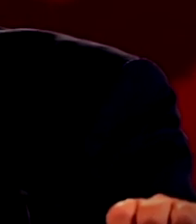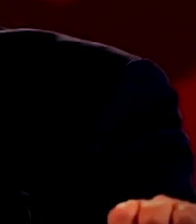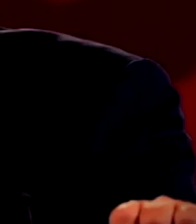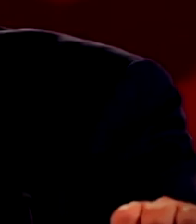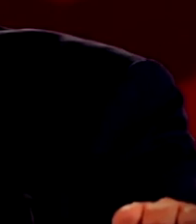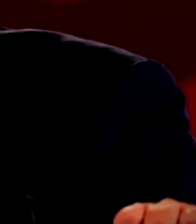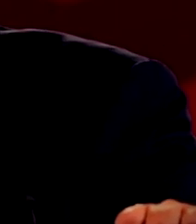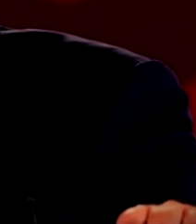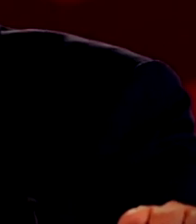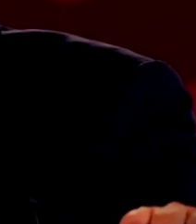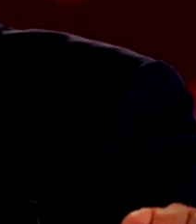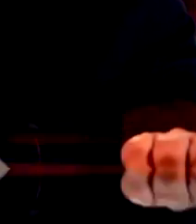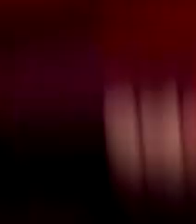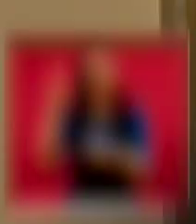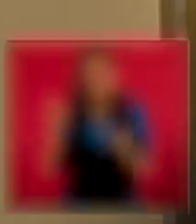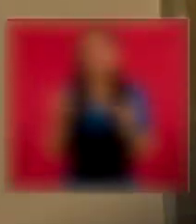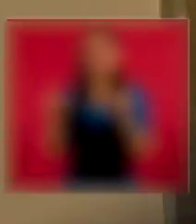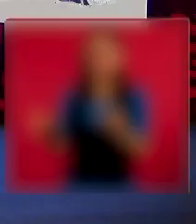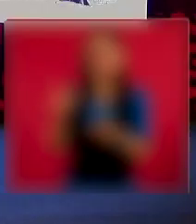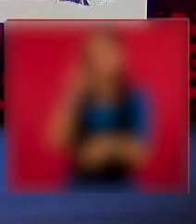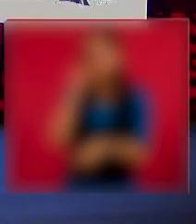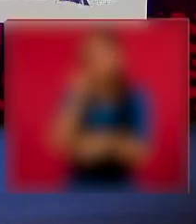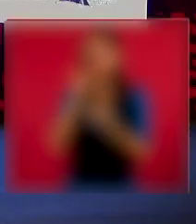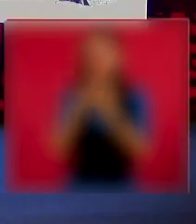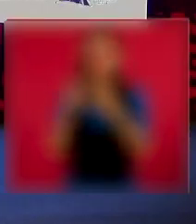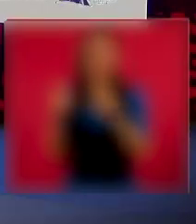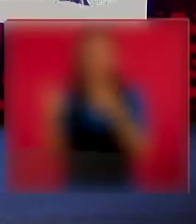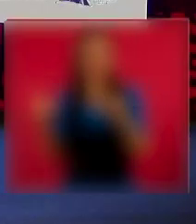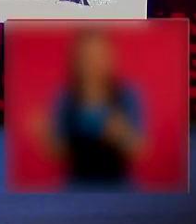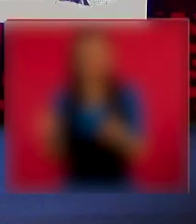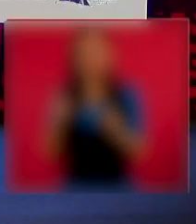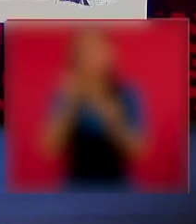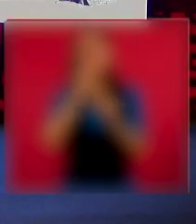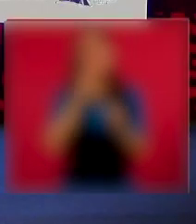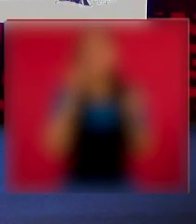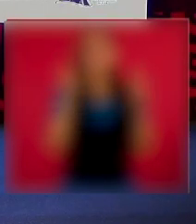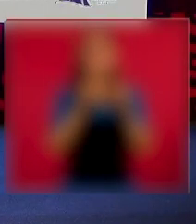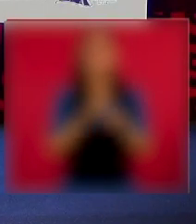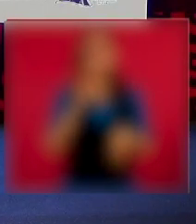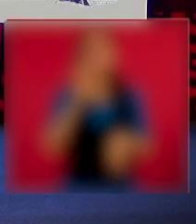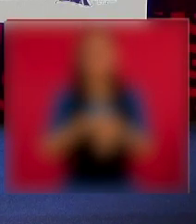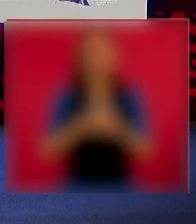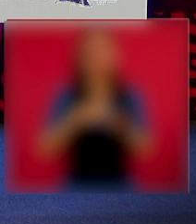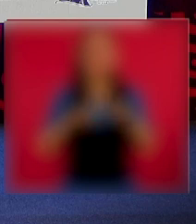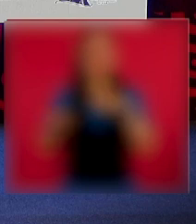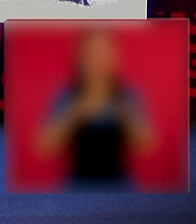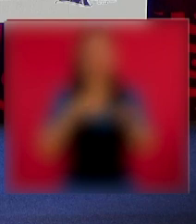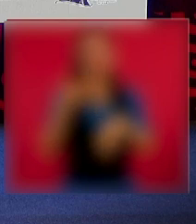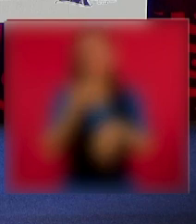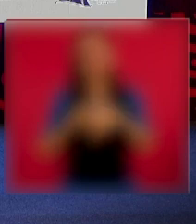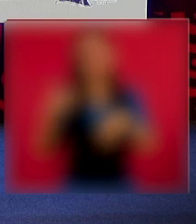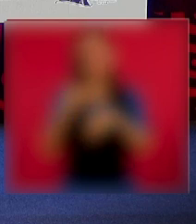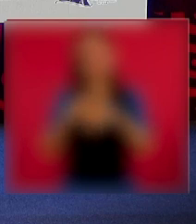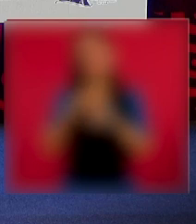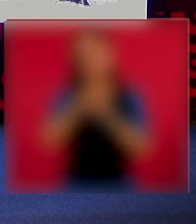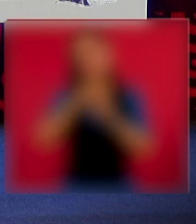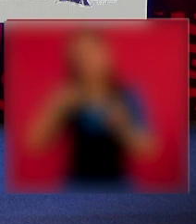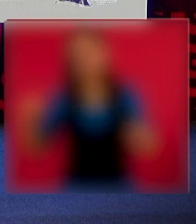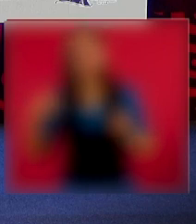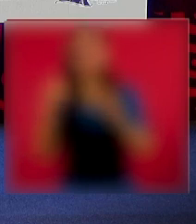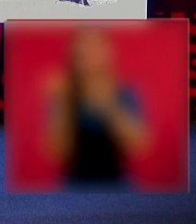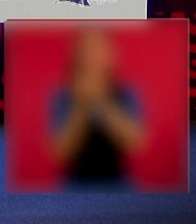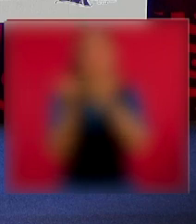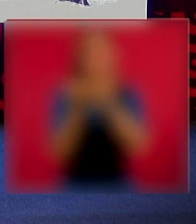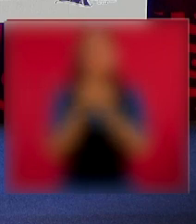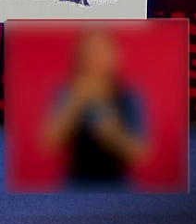y trabajando en Estados Unidos. Ampliar vías regulares de movilidad laboral y expandir el programa actual de recepción de